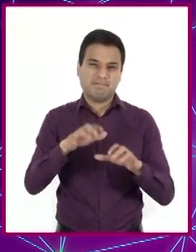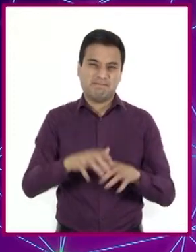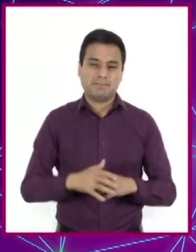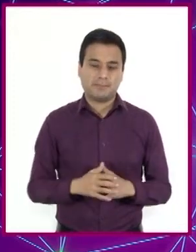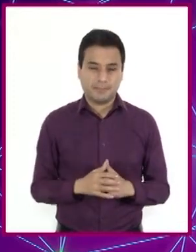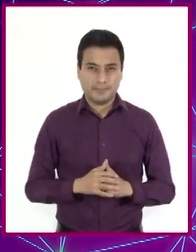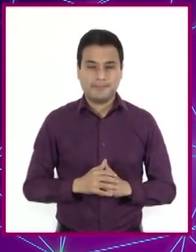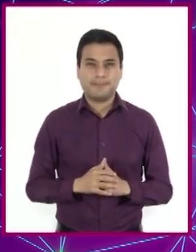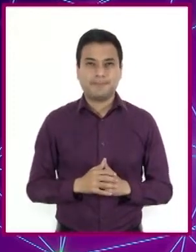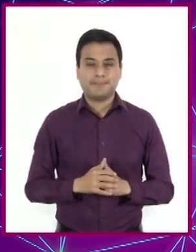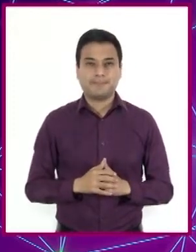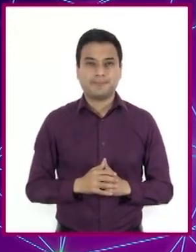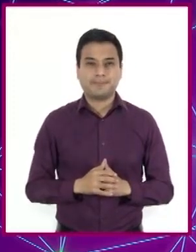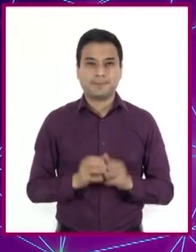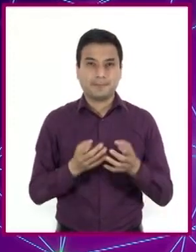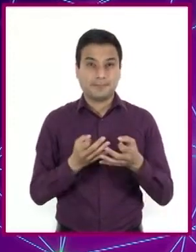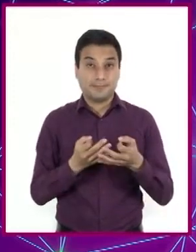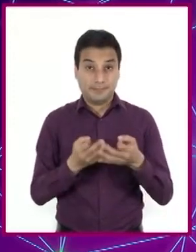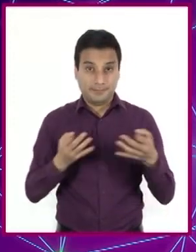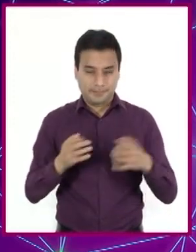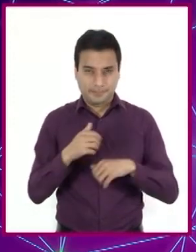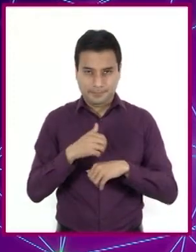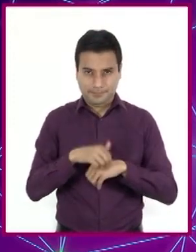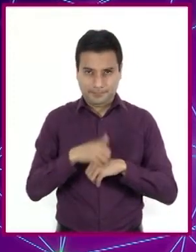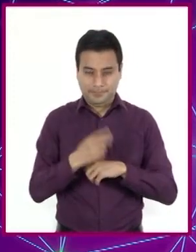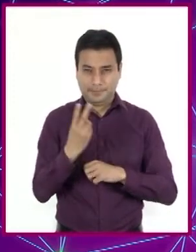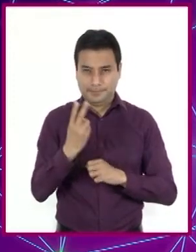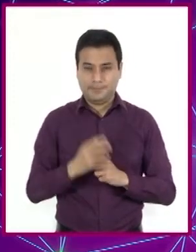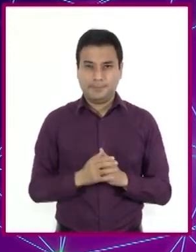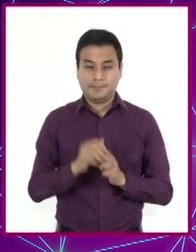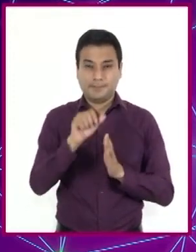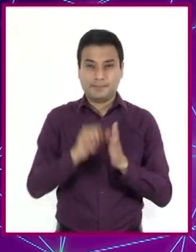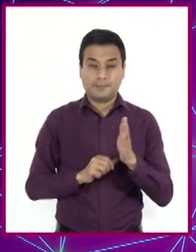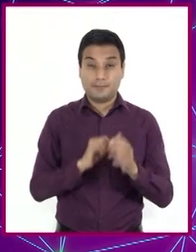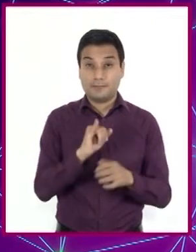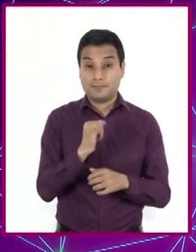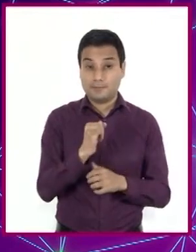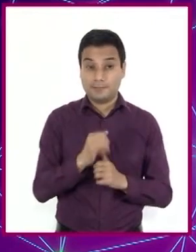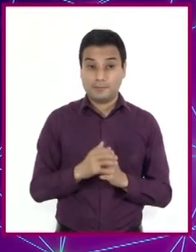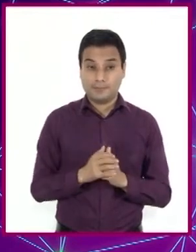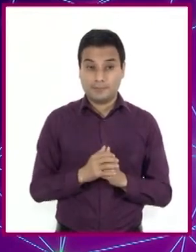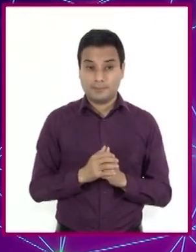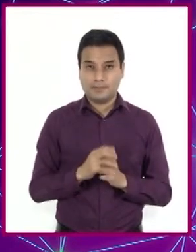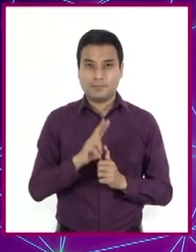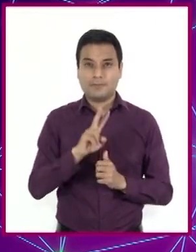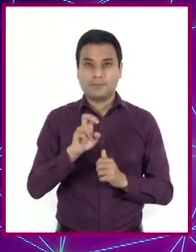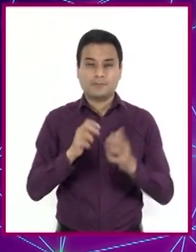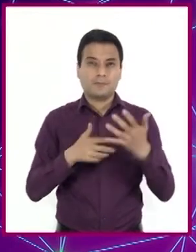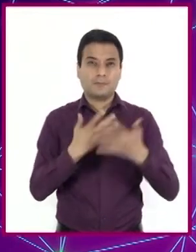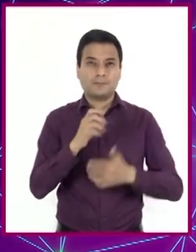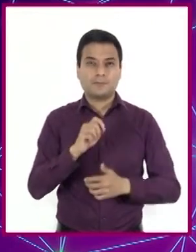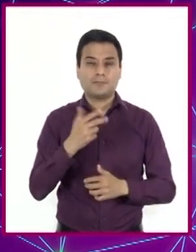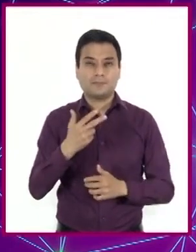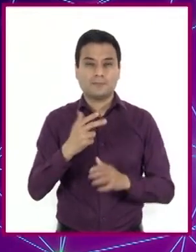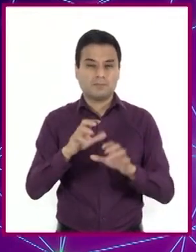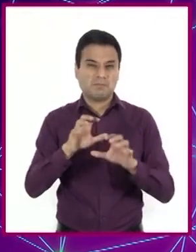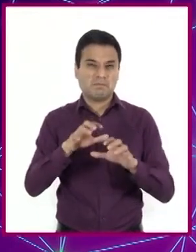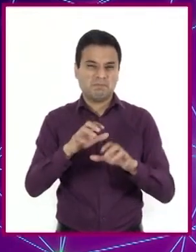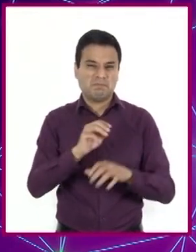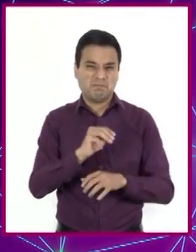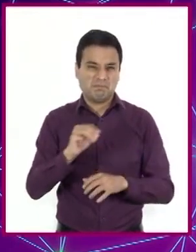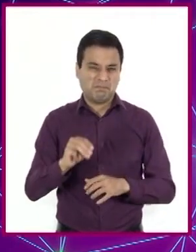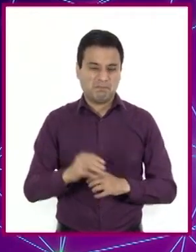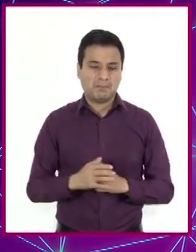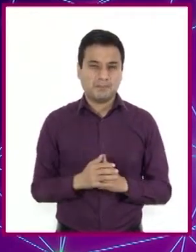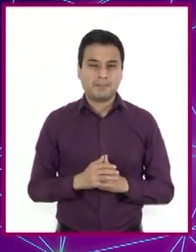milímetros. Para el segundo terreno, en el mes de junio, se registraron 215.8